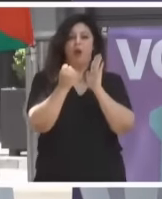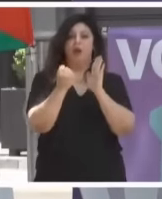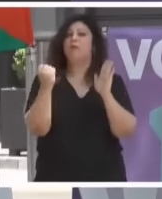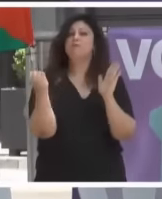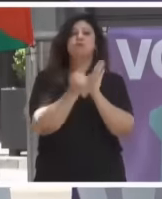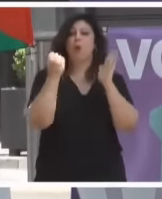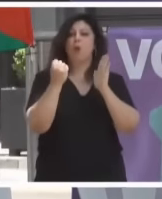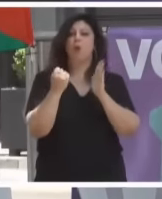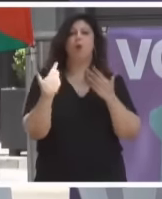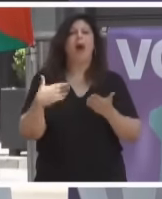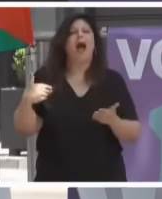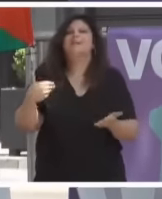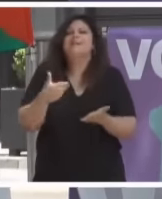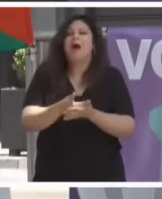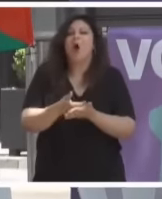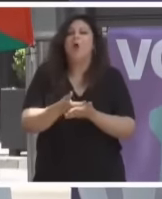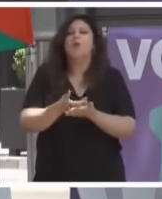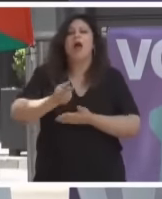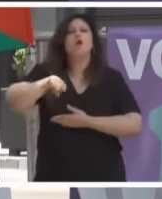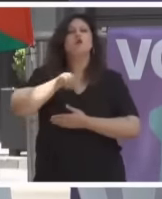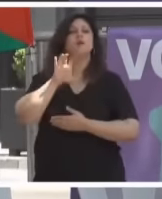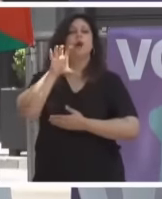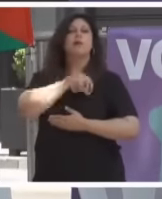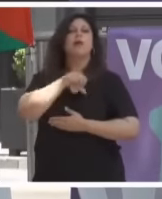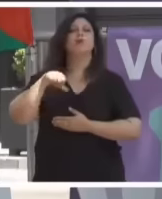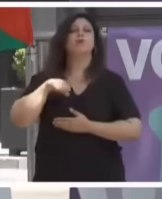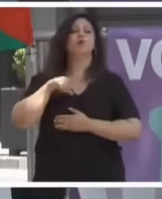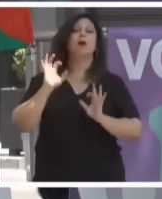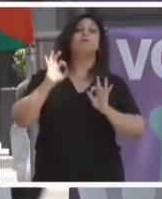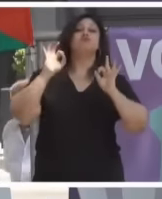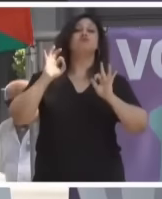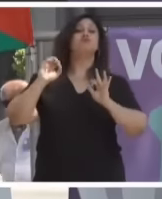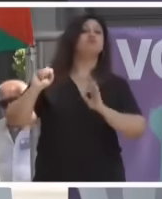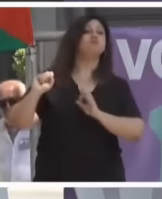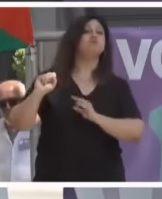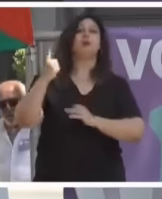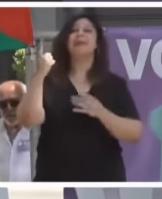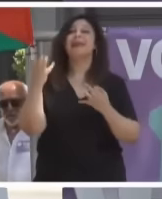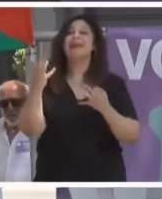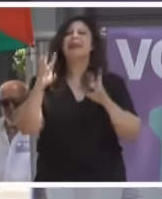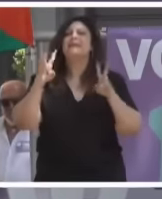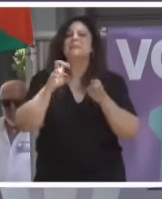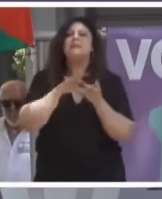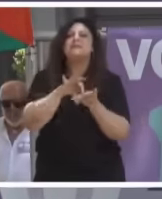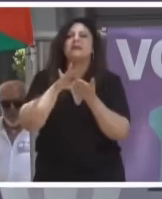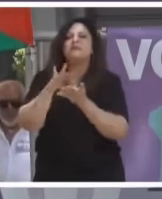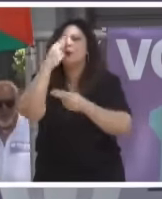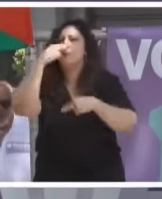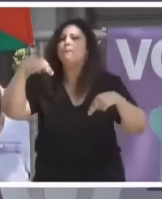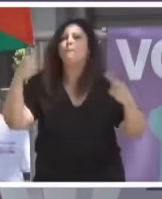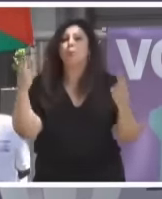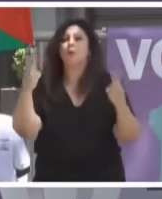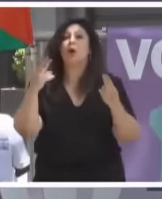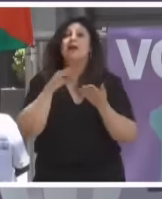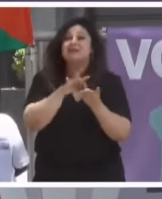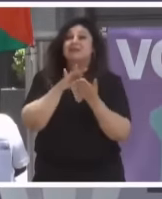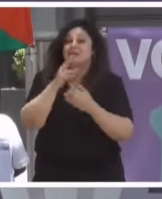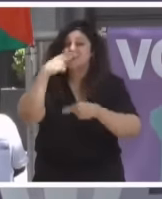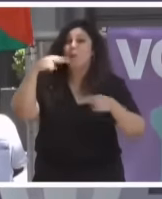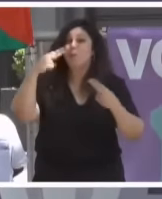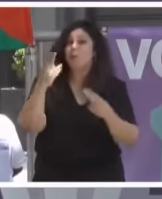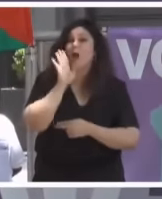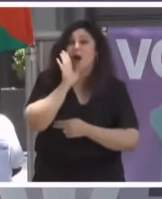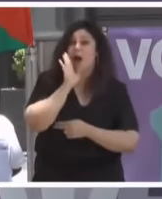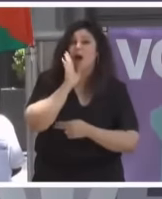la joya de la corona en nuestra comunidad autónoma, estos son los servicios públicos. Esos servicios públicos que el gobierno